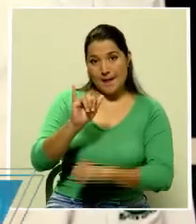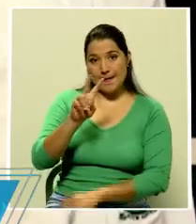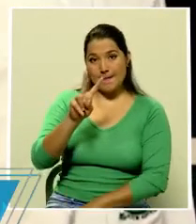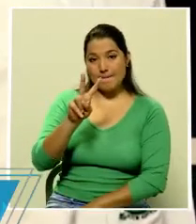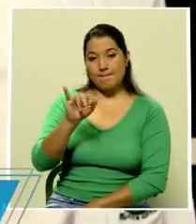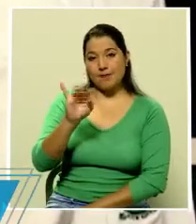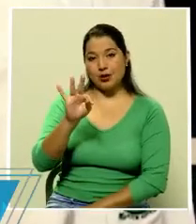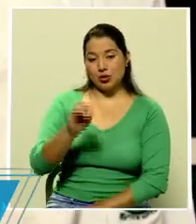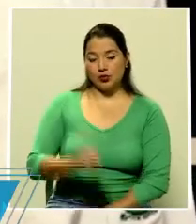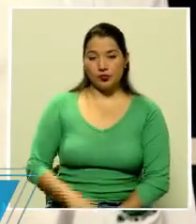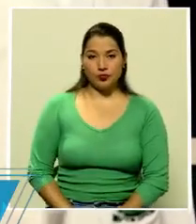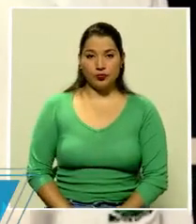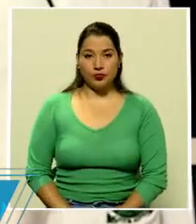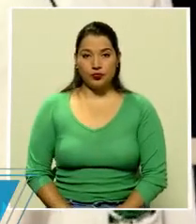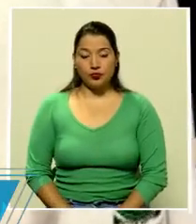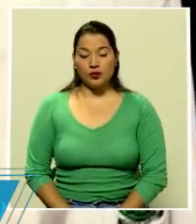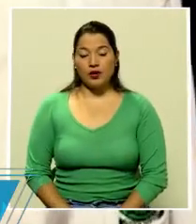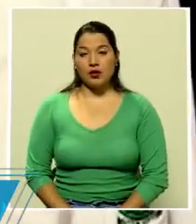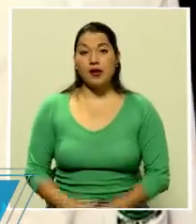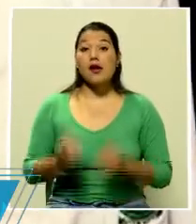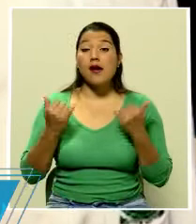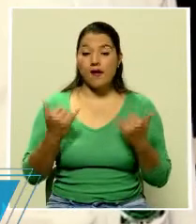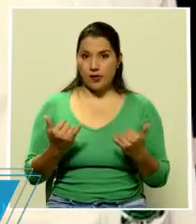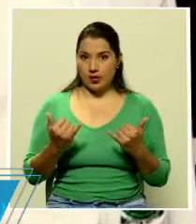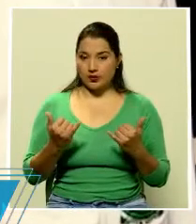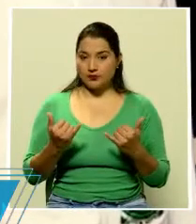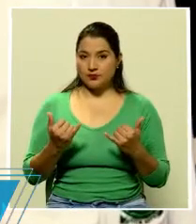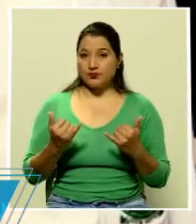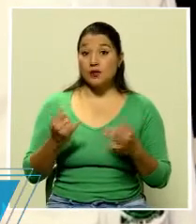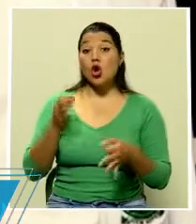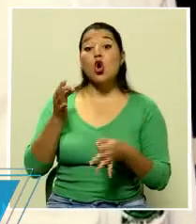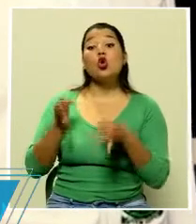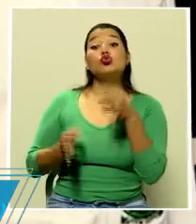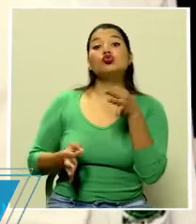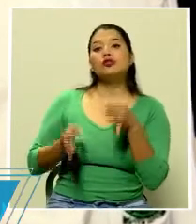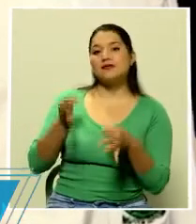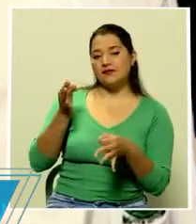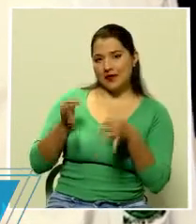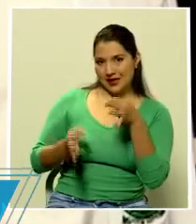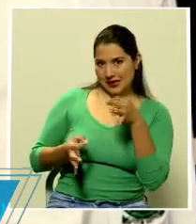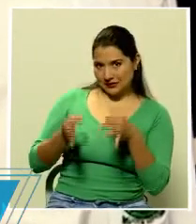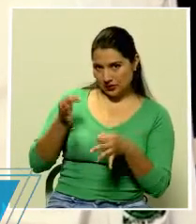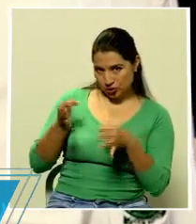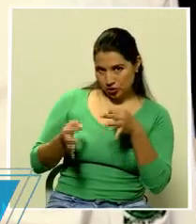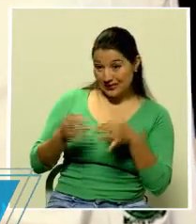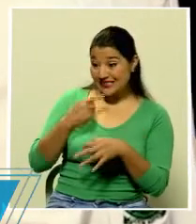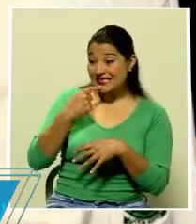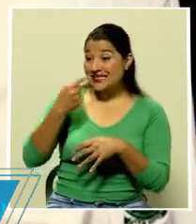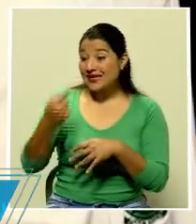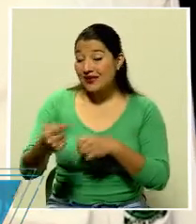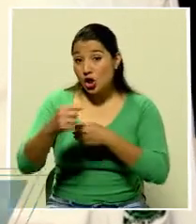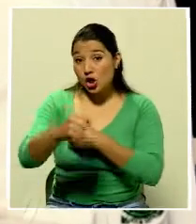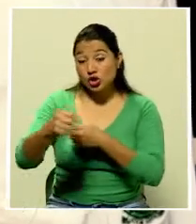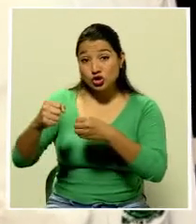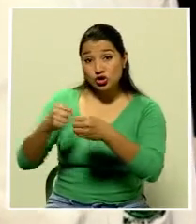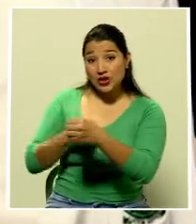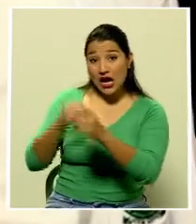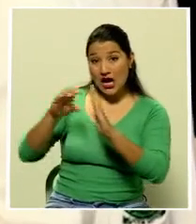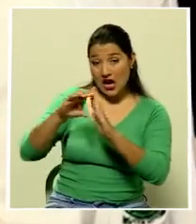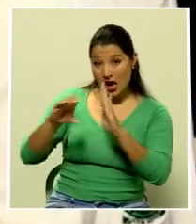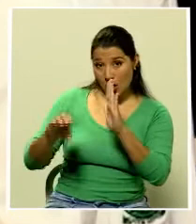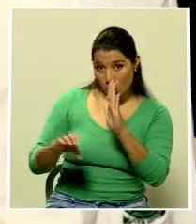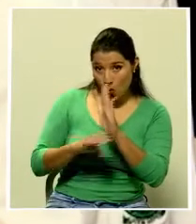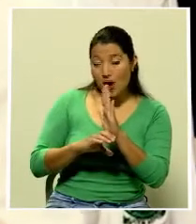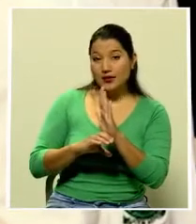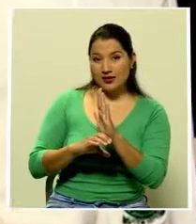que motivó a la Sala Constitucional de Costa Rica a decir que no debía haber in